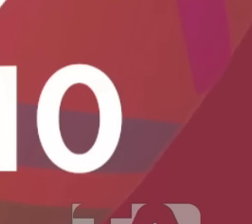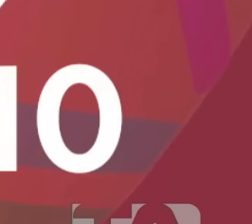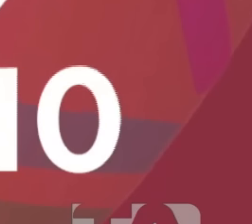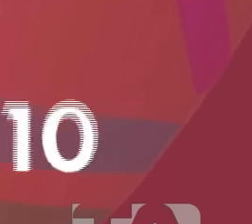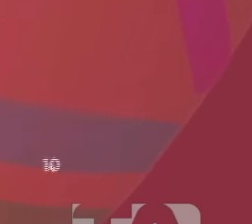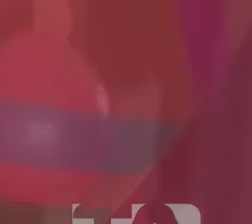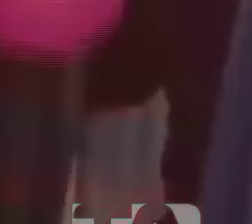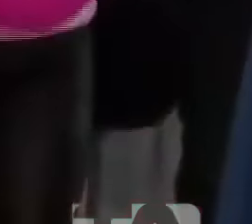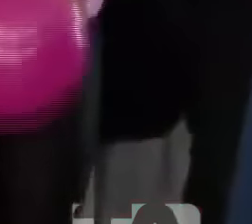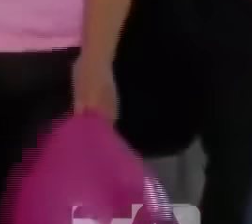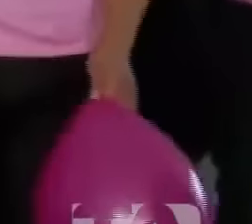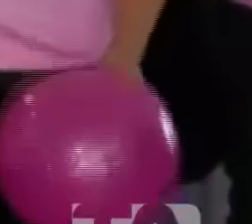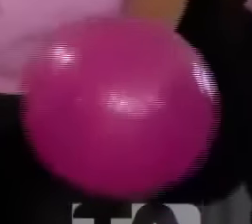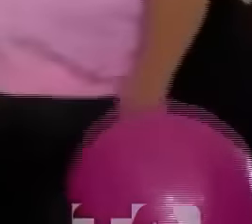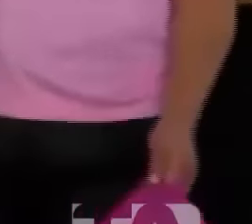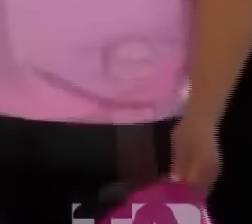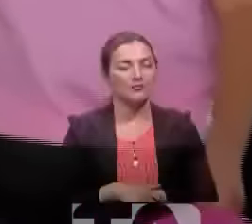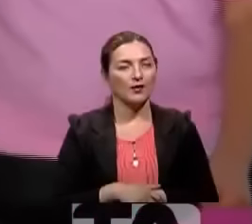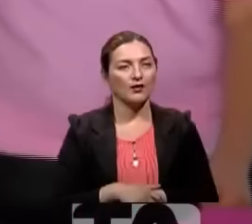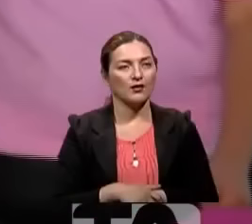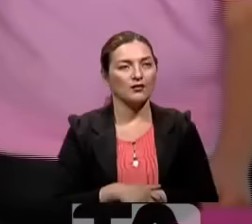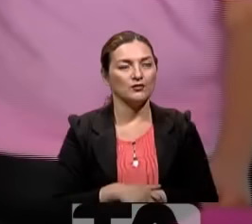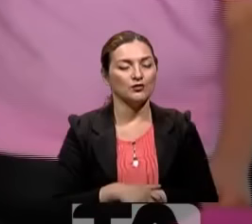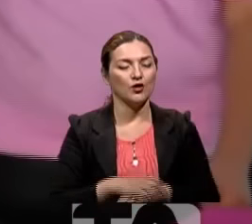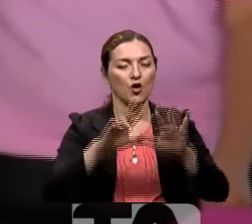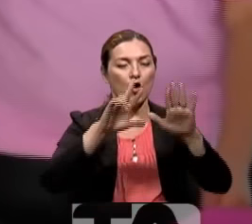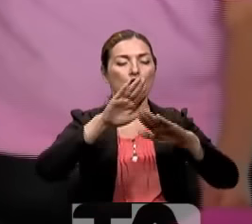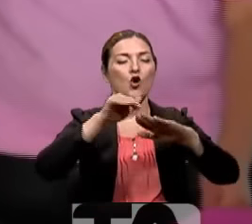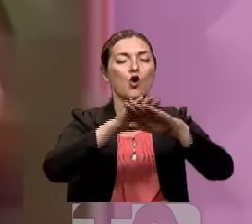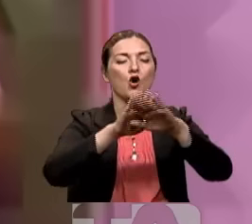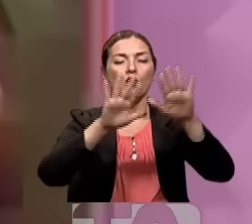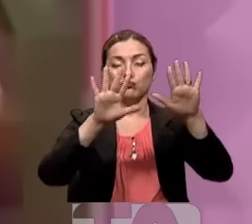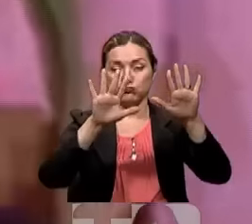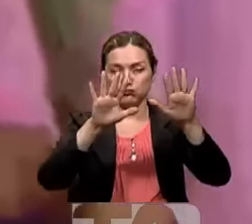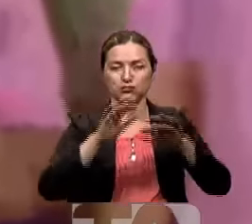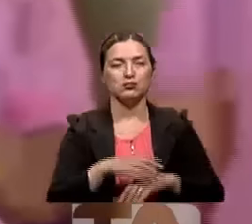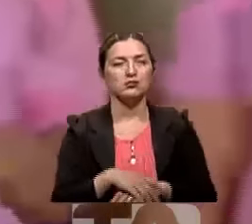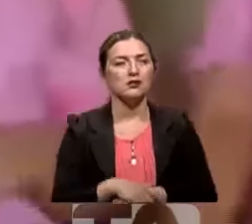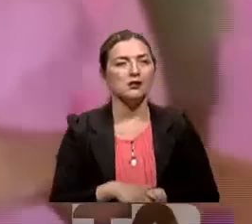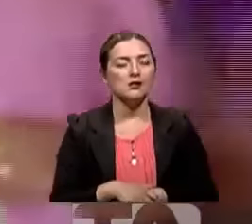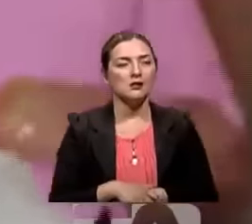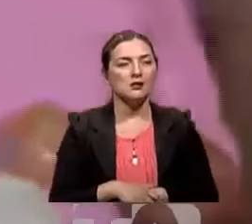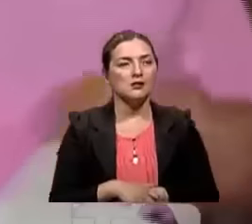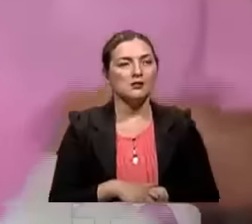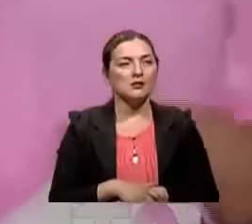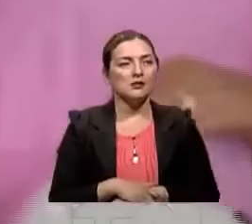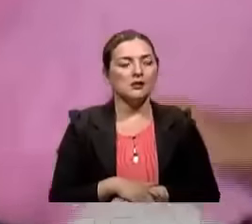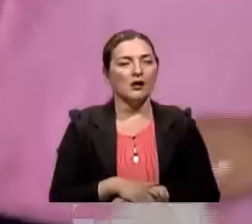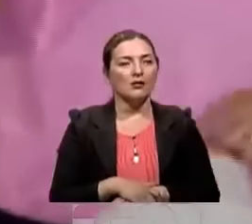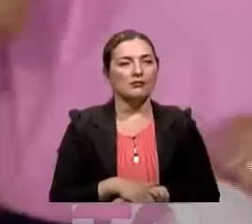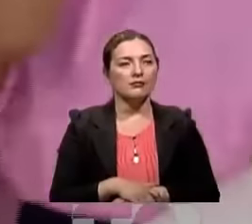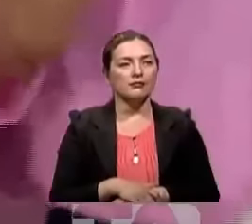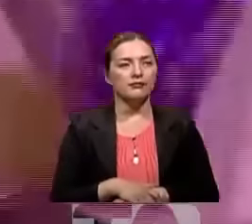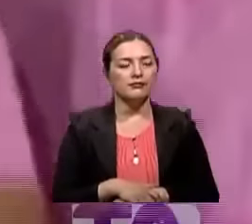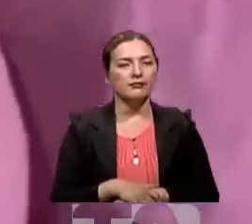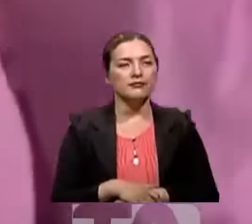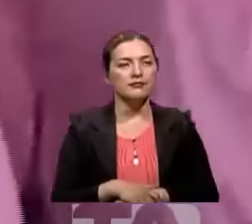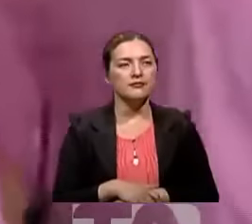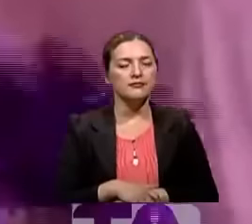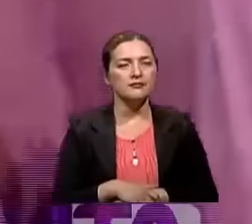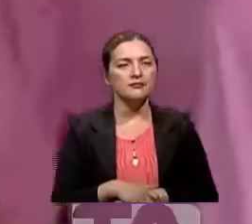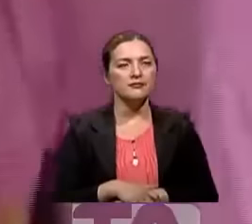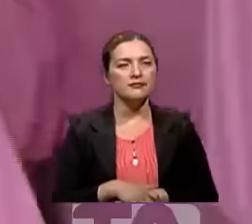Ustedes lo ven en este momento en pantalla, 8 sobre 10, Elizabeth Cabezas acaba de colocar al Hotel Quito. Y le respondemos, somos Hotel Quito,